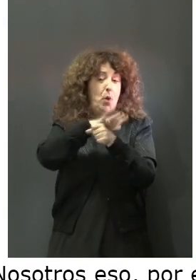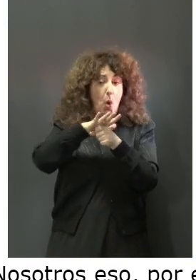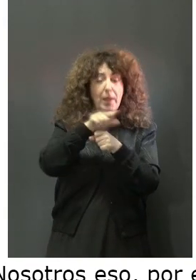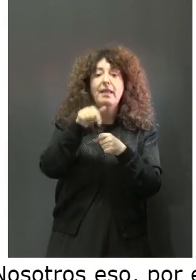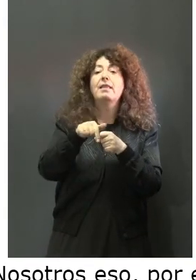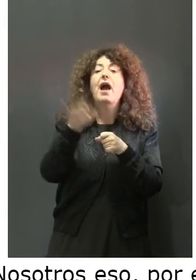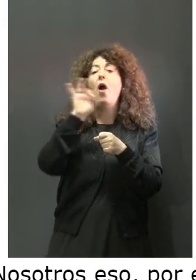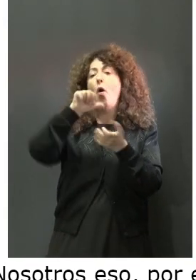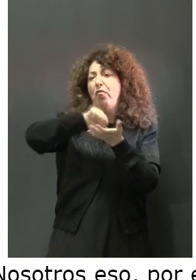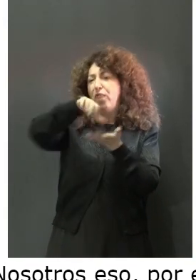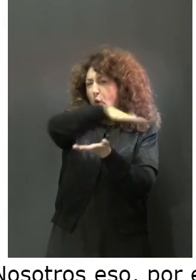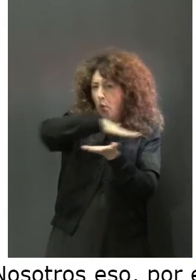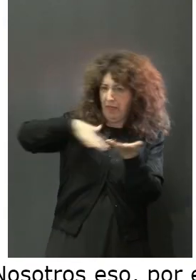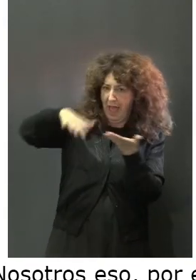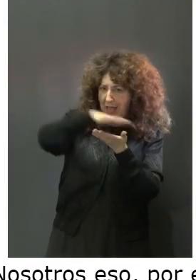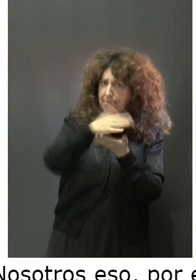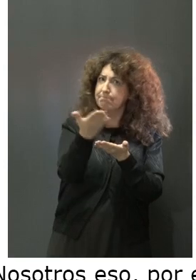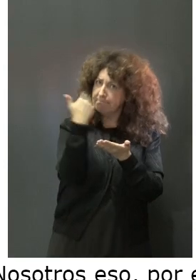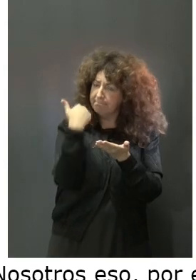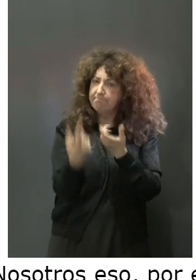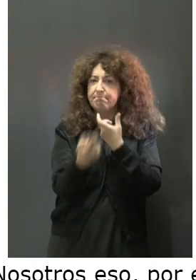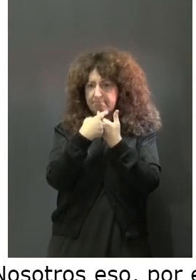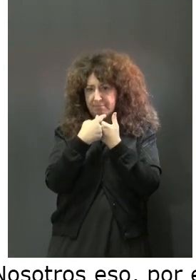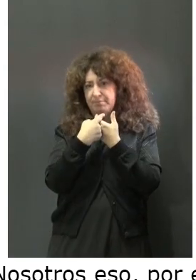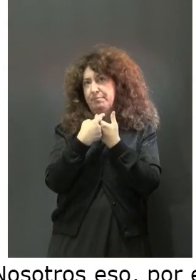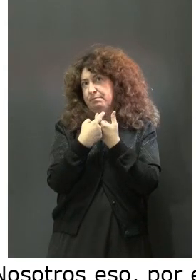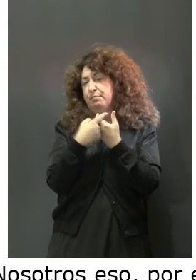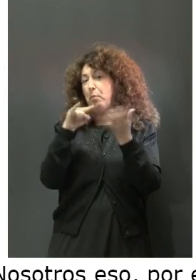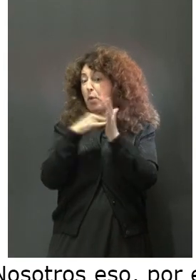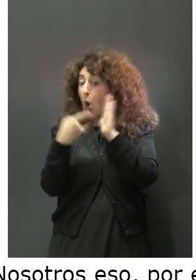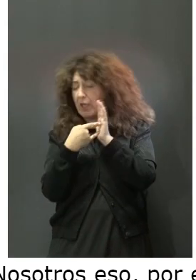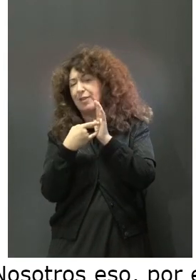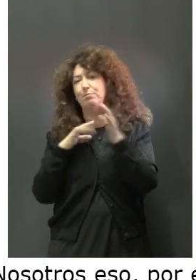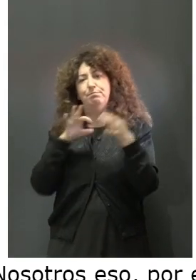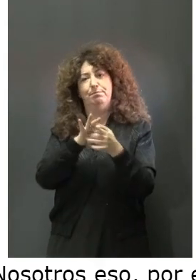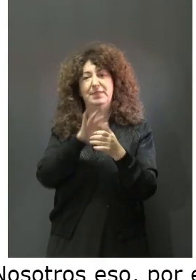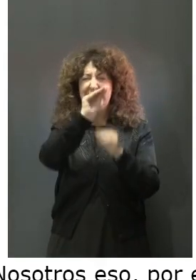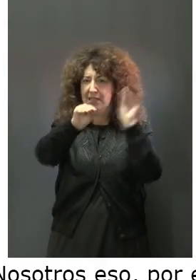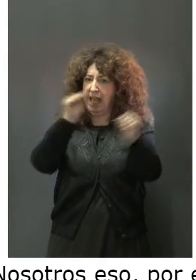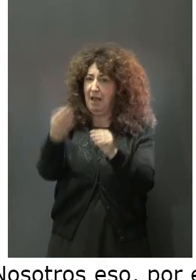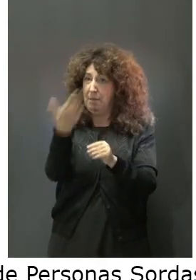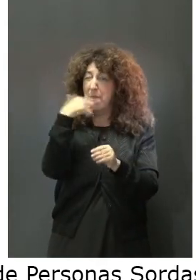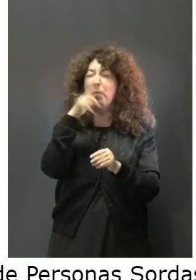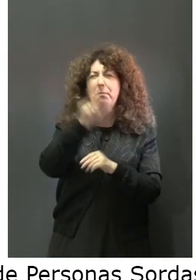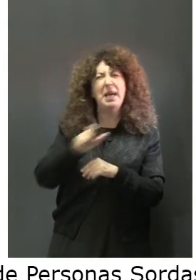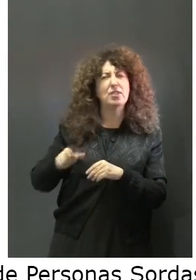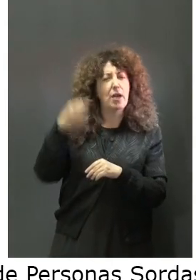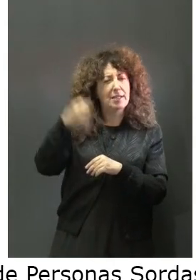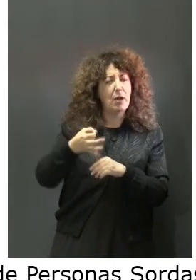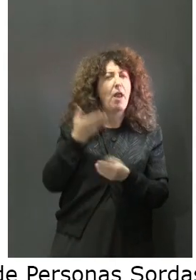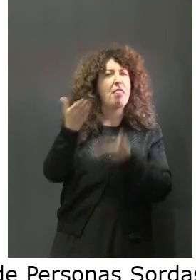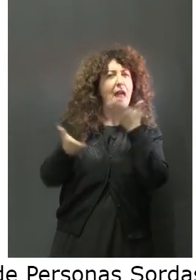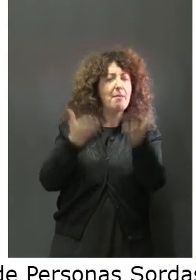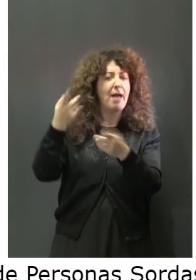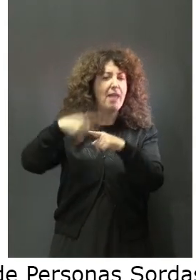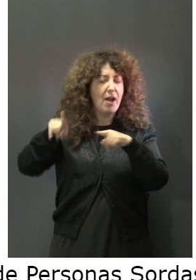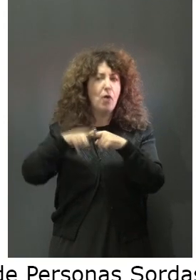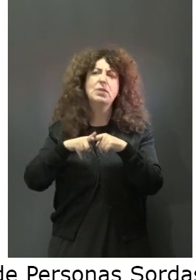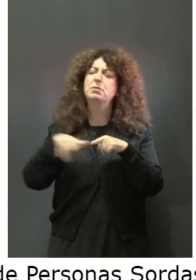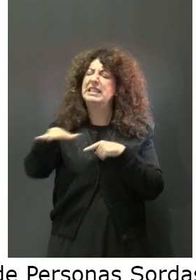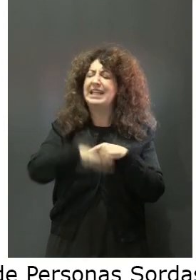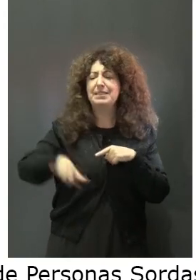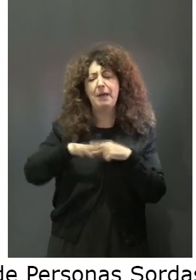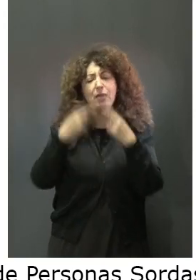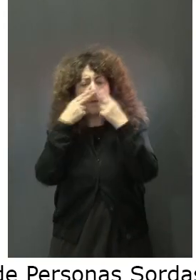ciudad o localidad cercana a donde se trabaja el proyecto. Porque al final esas personas seguramente habrán demandado muchas veces que en sitios públicos,